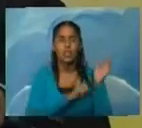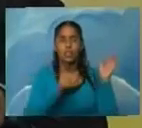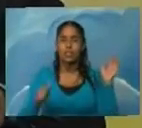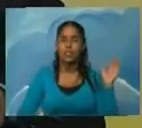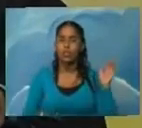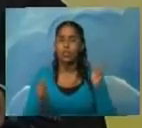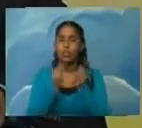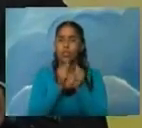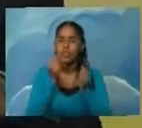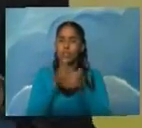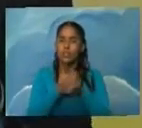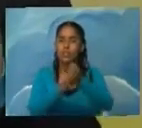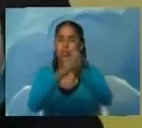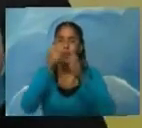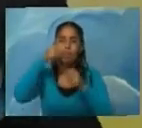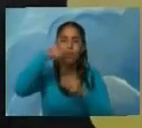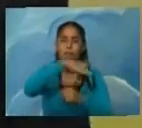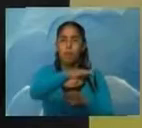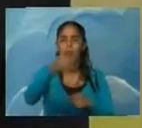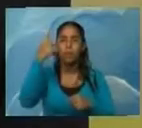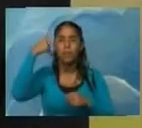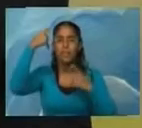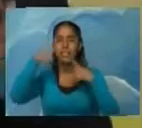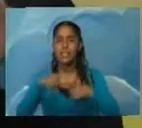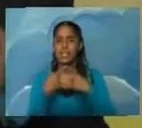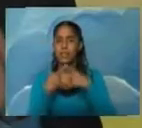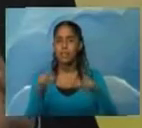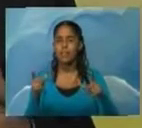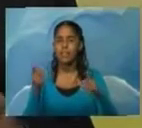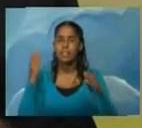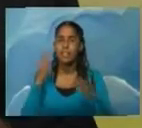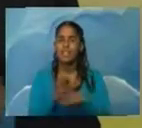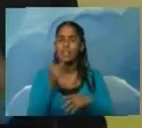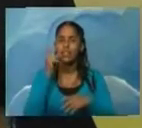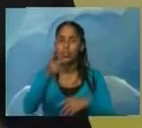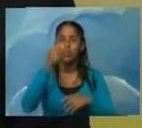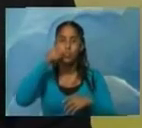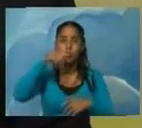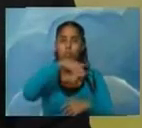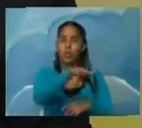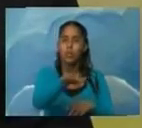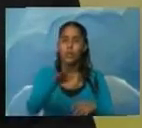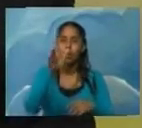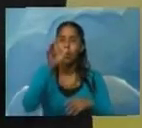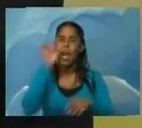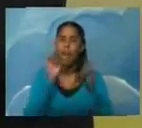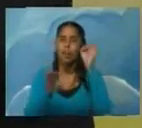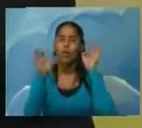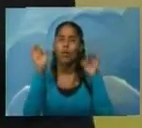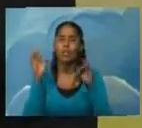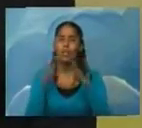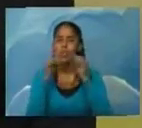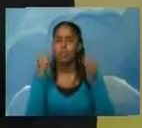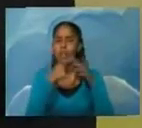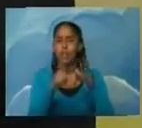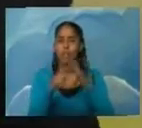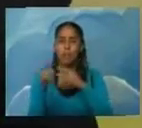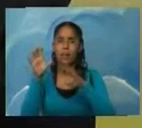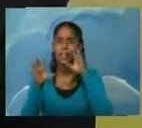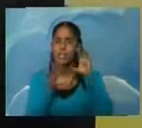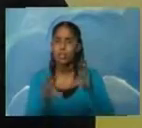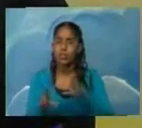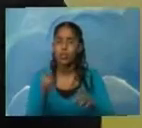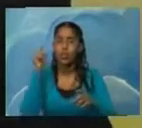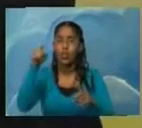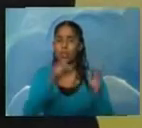estas instrucciones para el pueblo, para hacer diferencia entre su pueblo escogido y las demás naciones. Hoy el